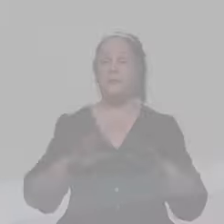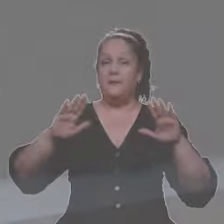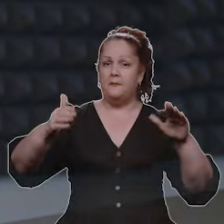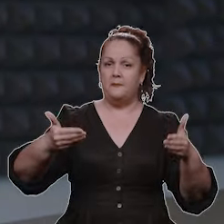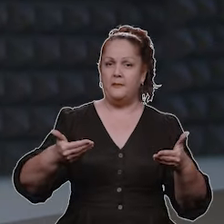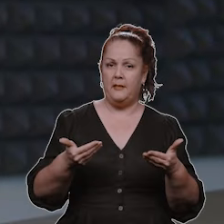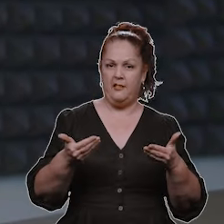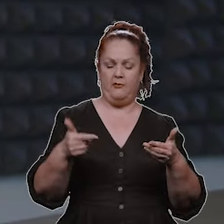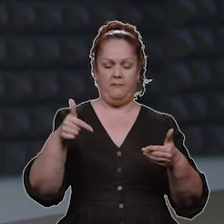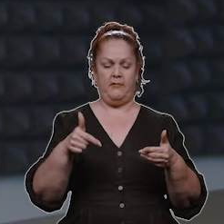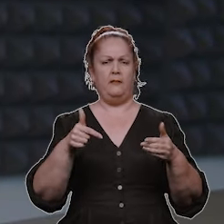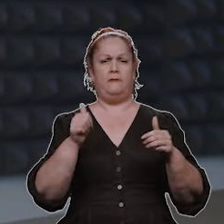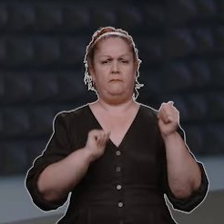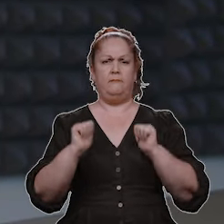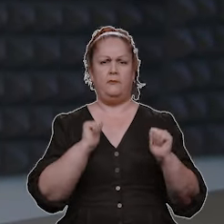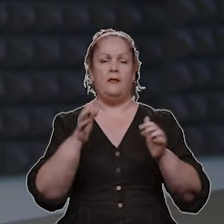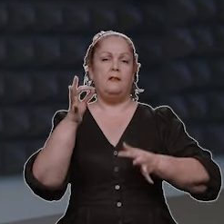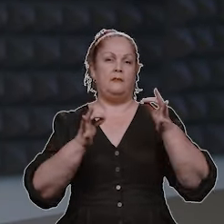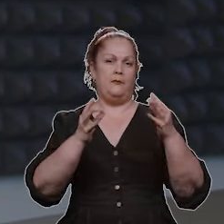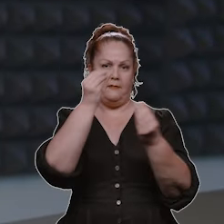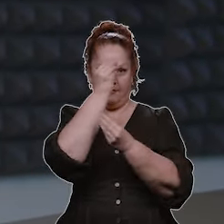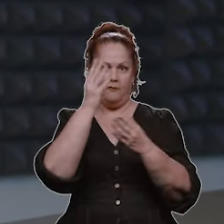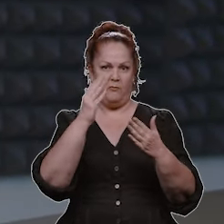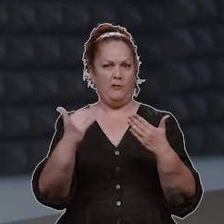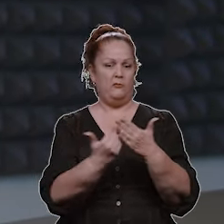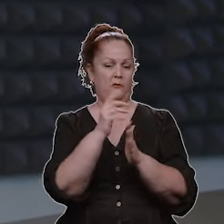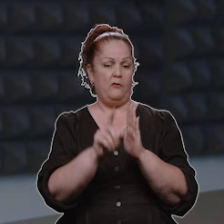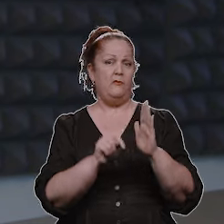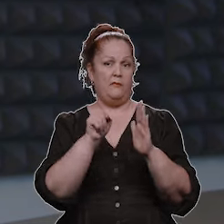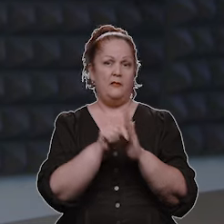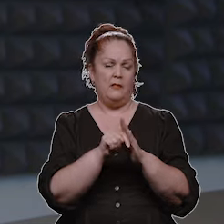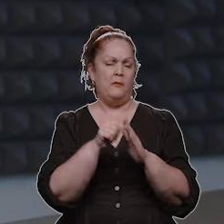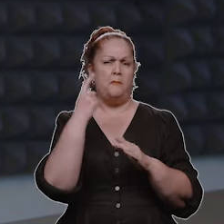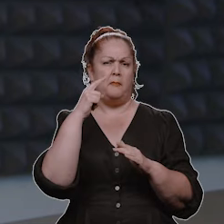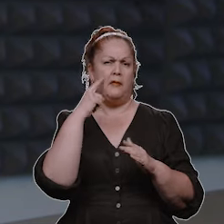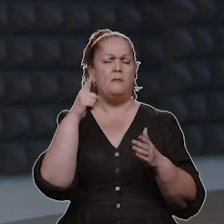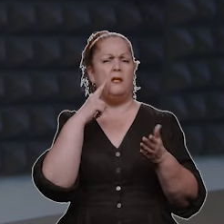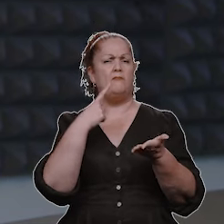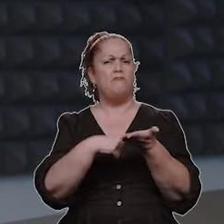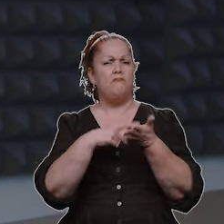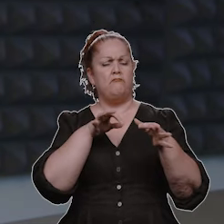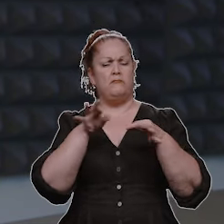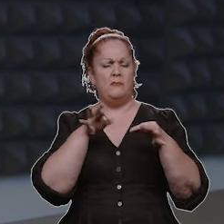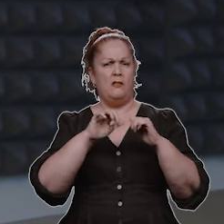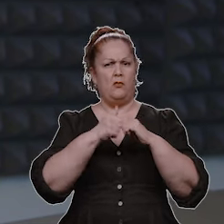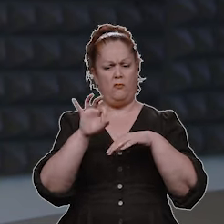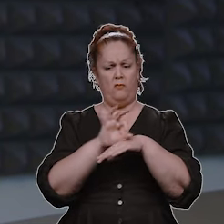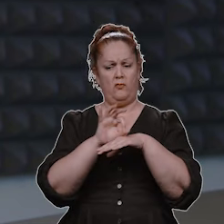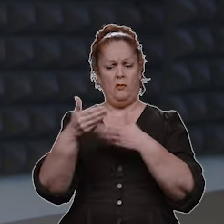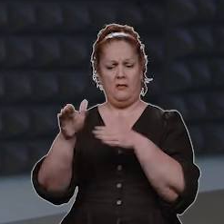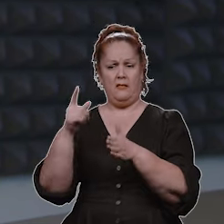bienvenidos y bienvenidas a tribunales informa esta nueva serie del video podcast estará dedicada al funcionamiento de la sala de